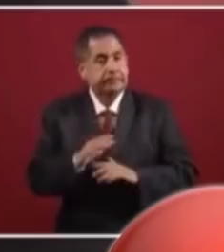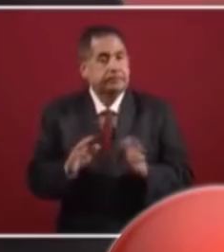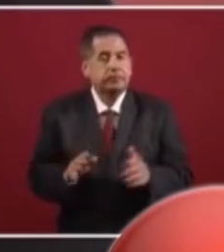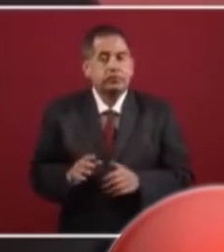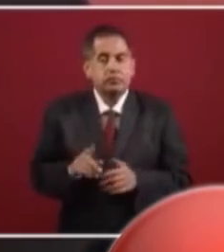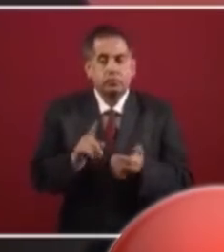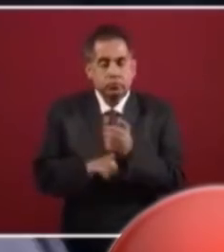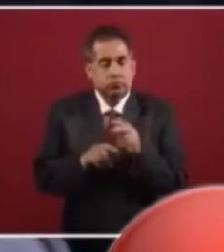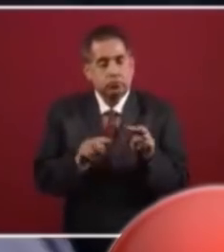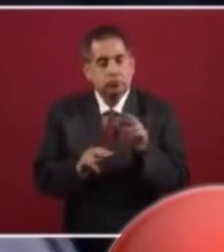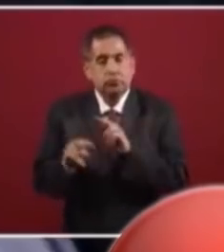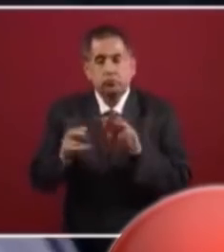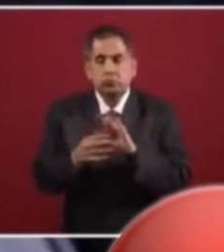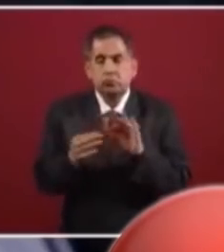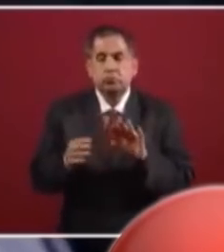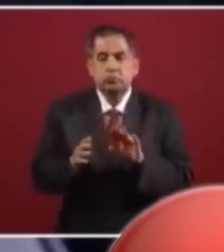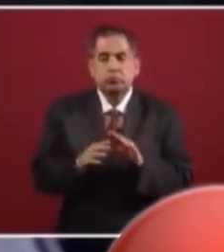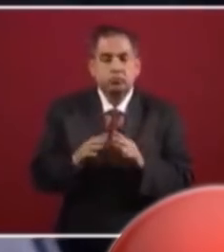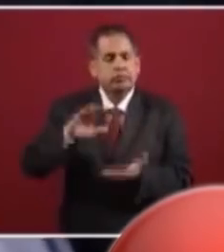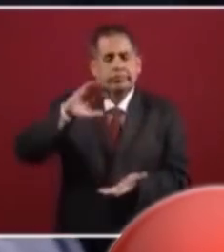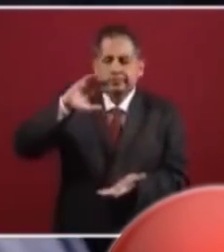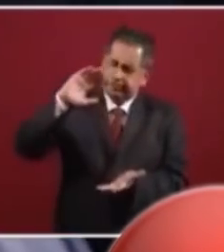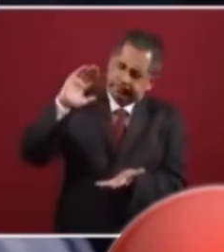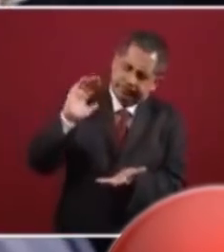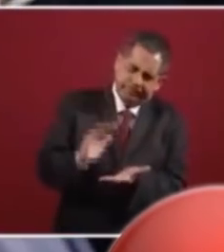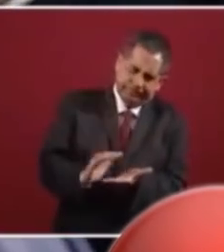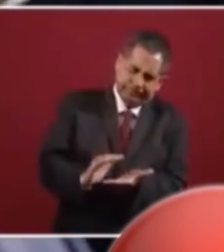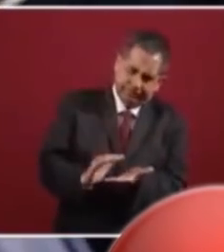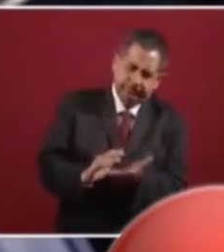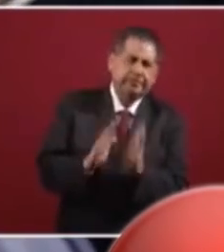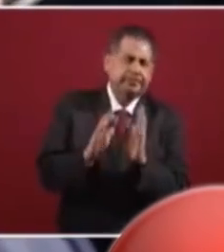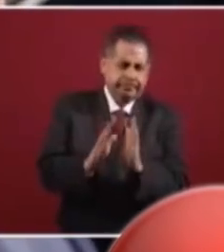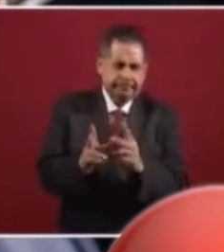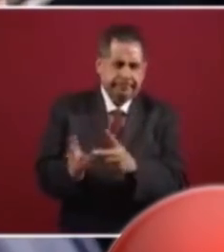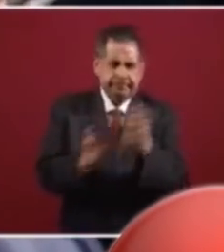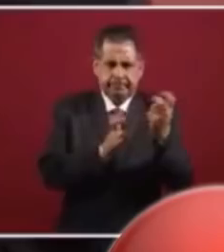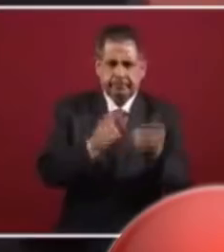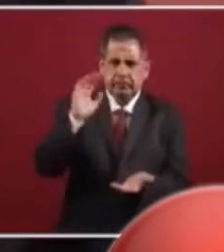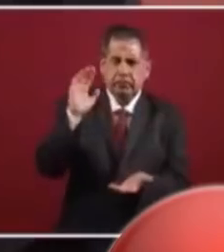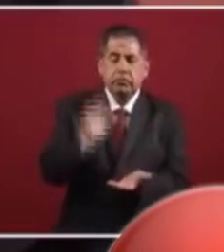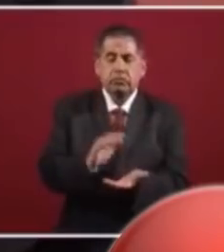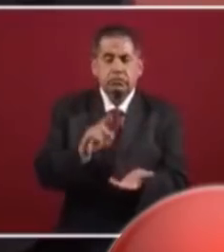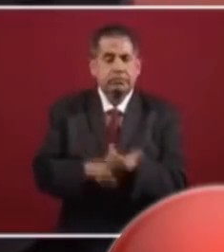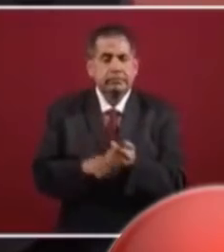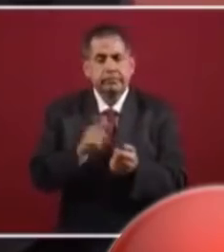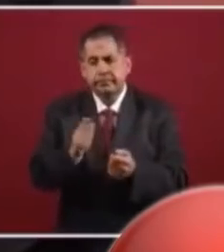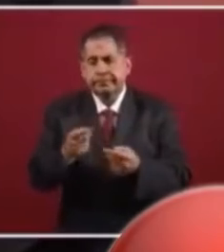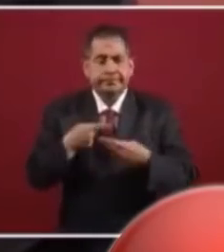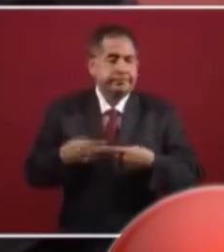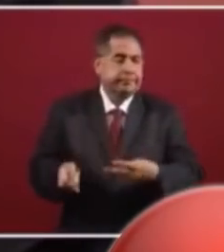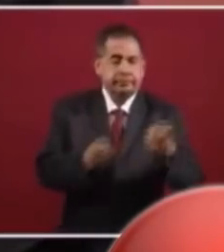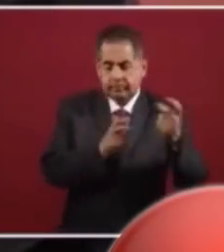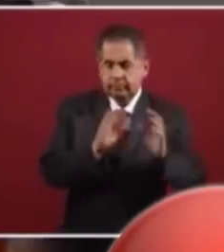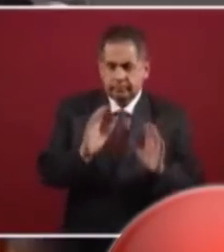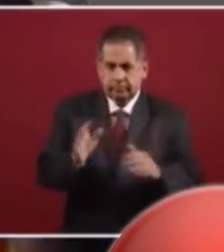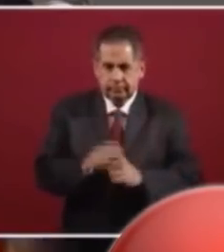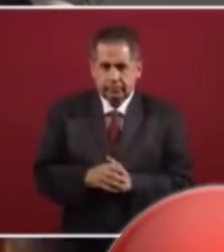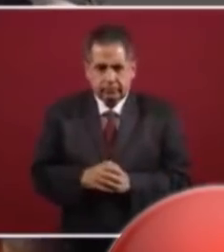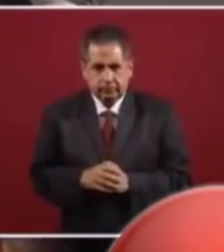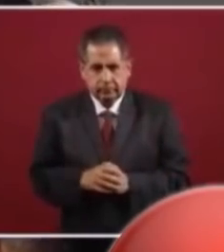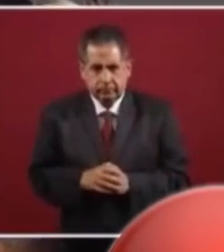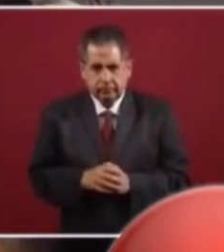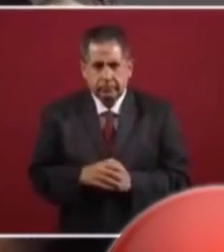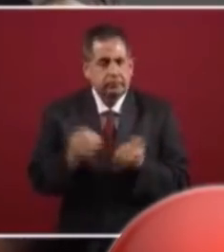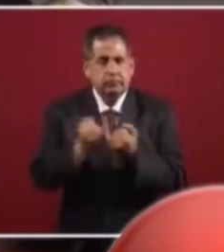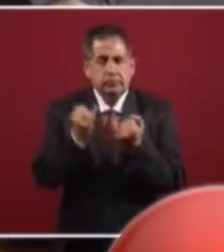vemos reducido bastante el volumen de robo ya no es